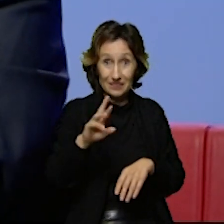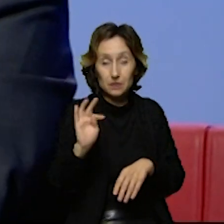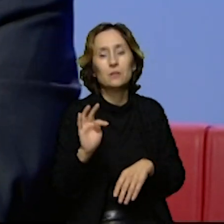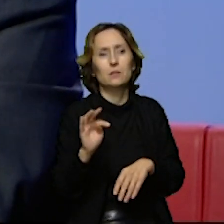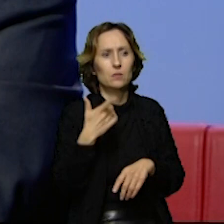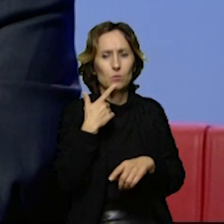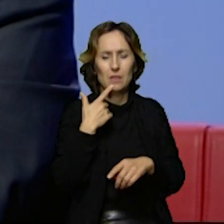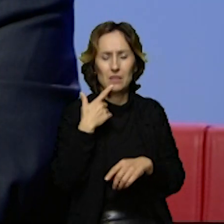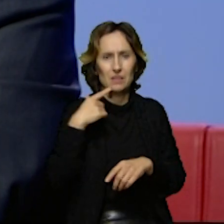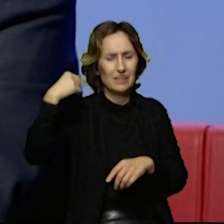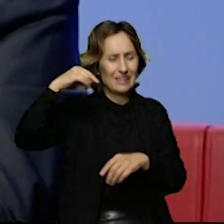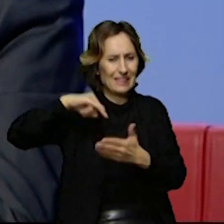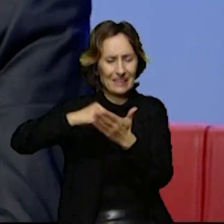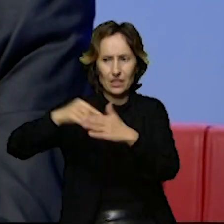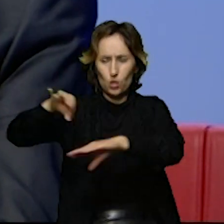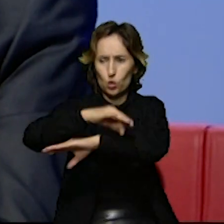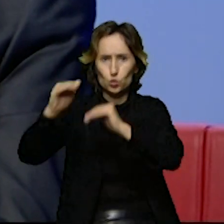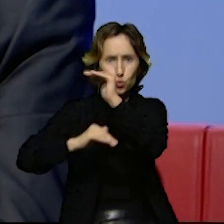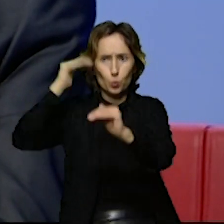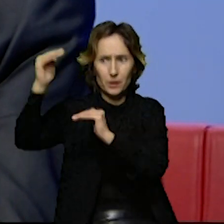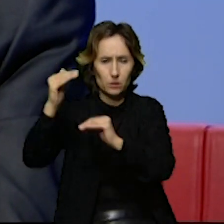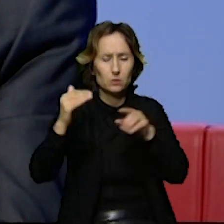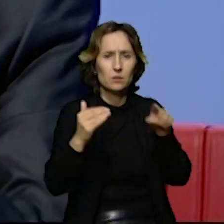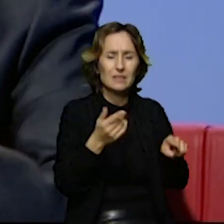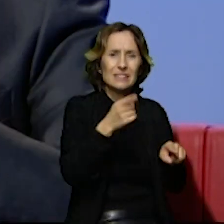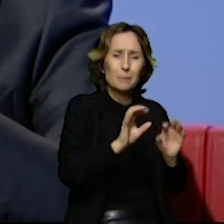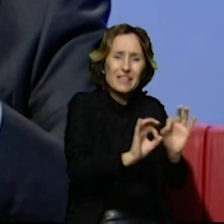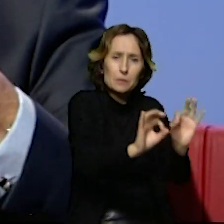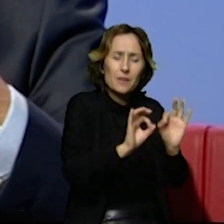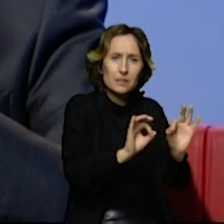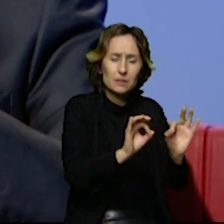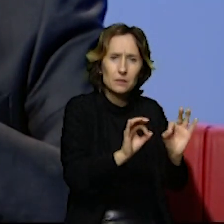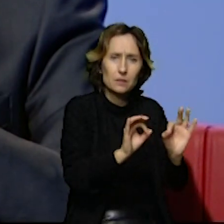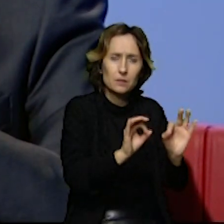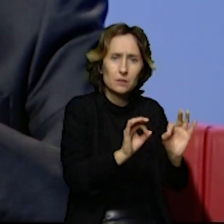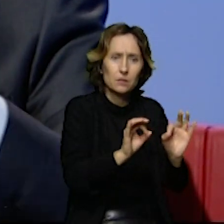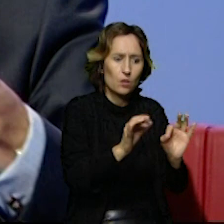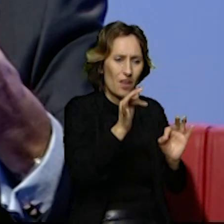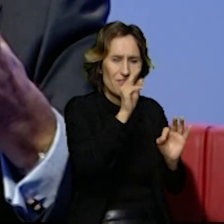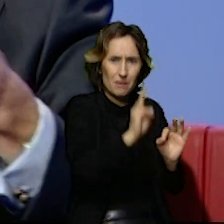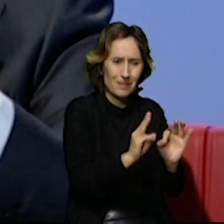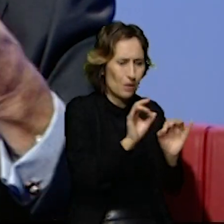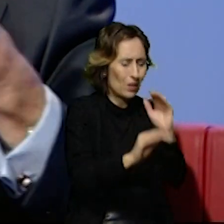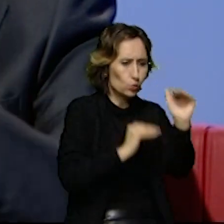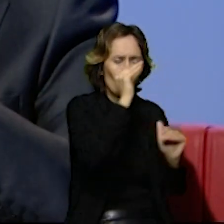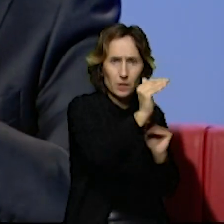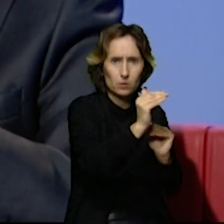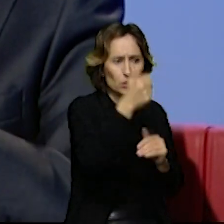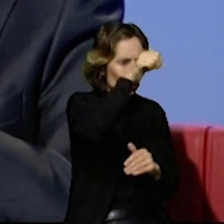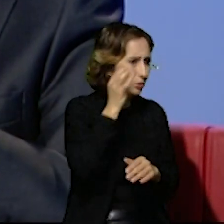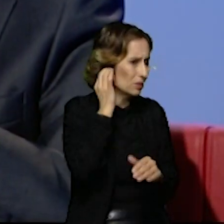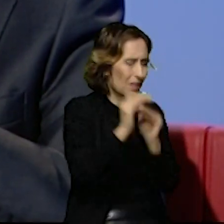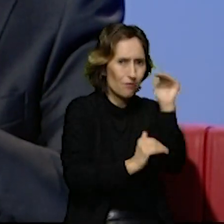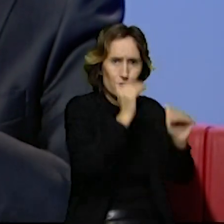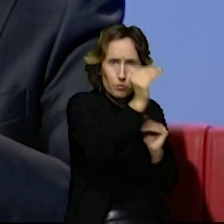ingenieros superiores e ingenieros técnicos, tuviéramos ingenieros especialistas que fueran los señores de formación profesional o los chicos o chicas de